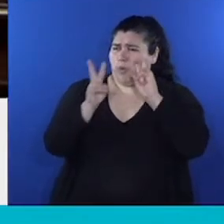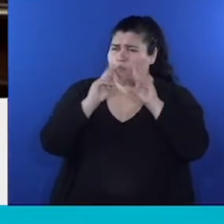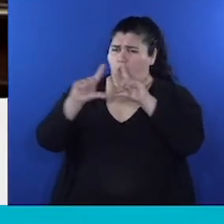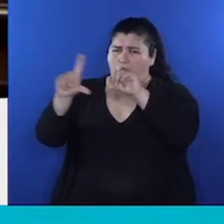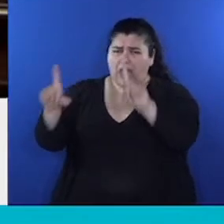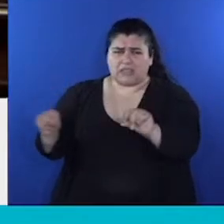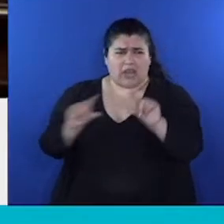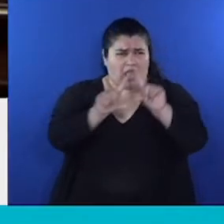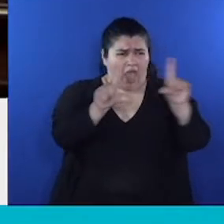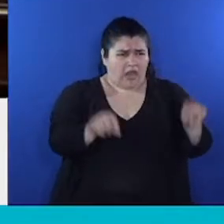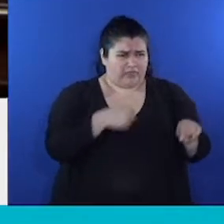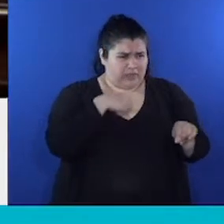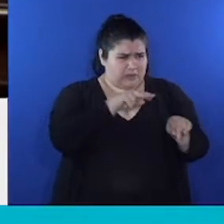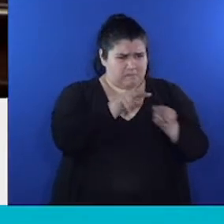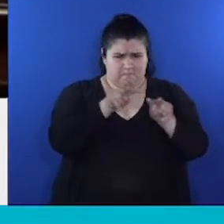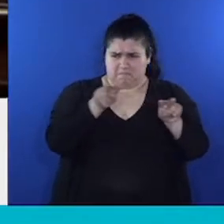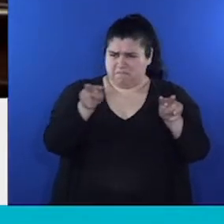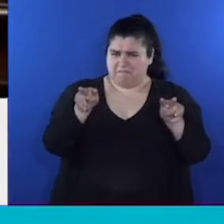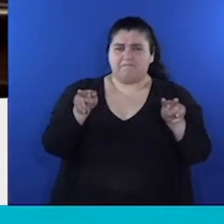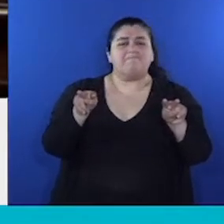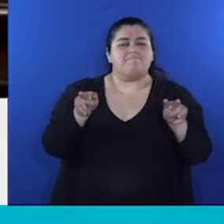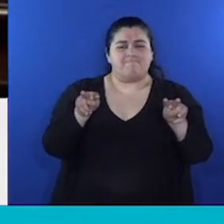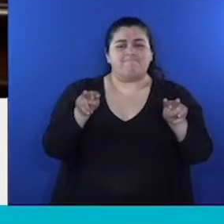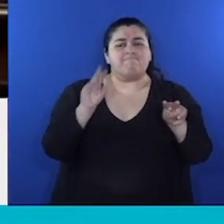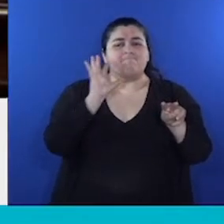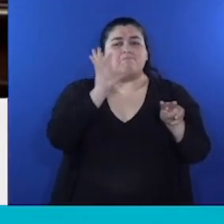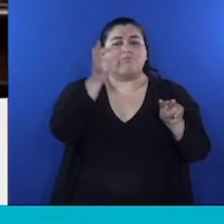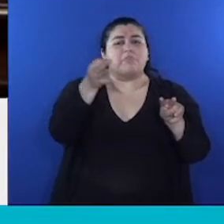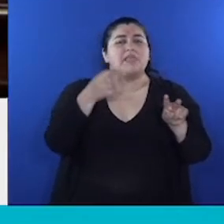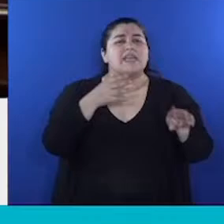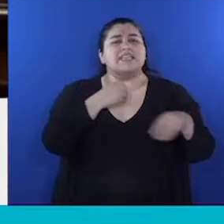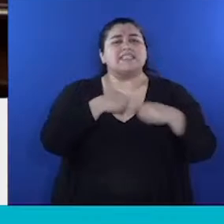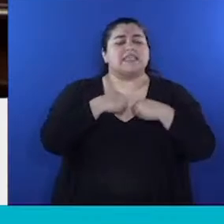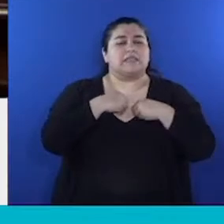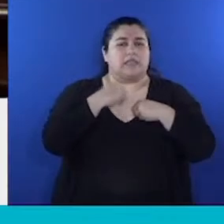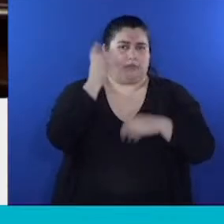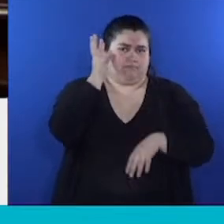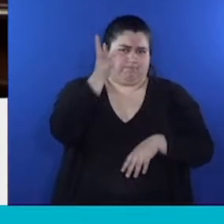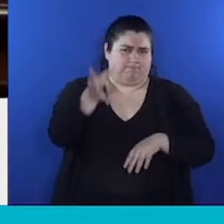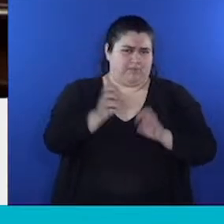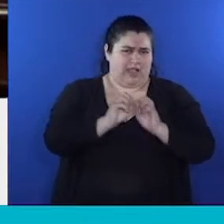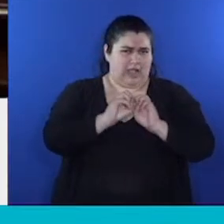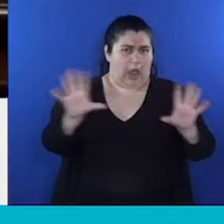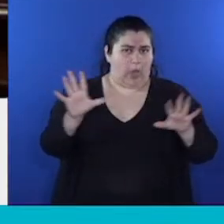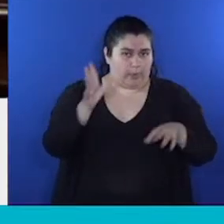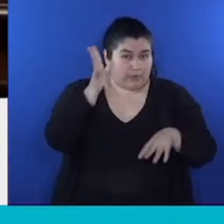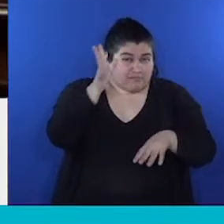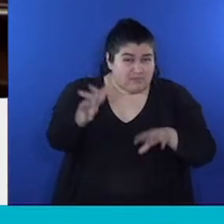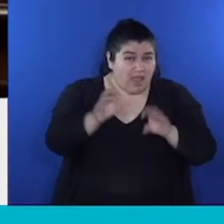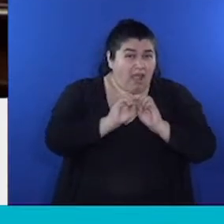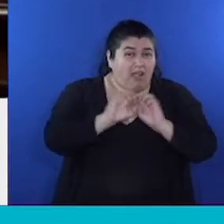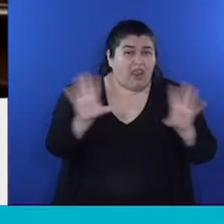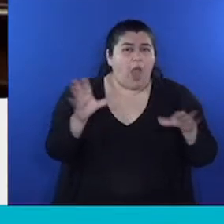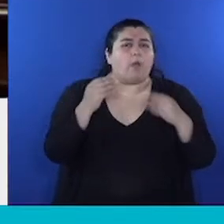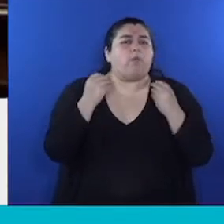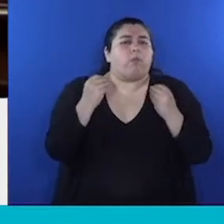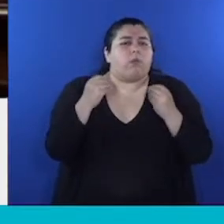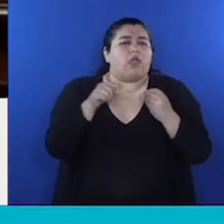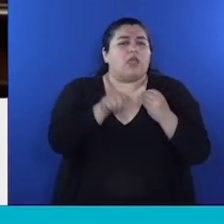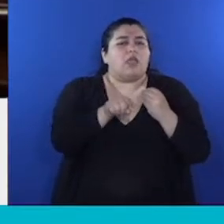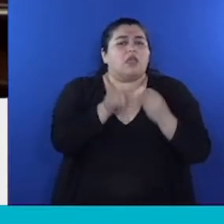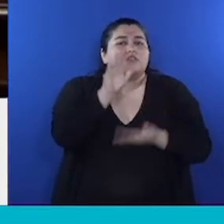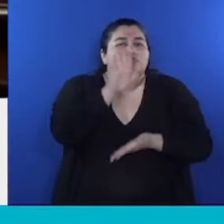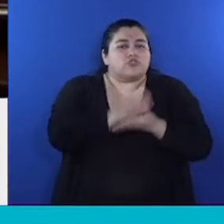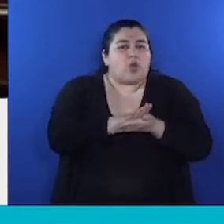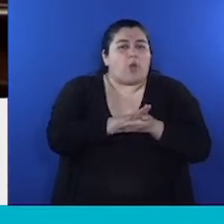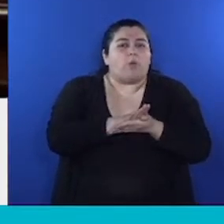la verdad que estamos hablando de un hecho de una extrema gravedad. Estamos hablando de un hecho que podría haber